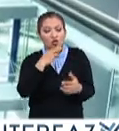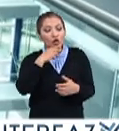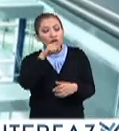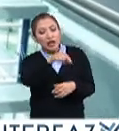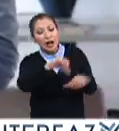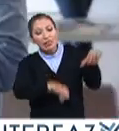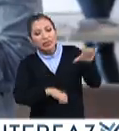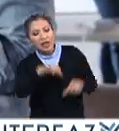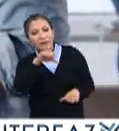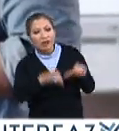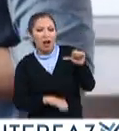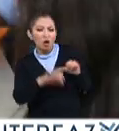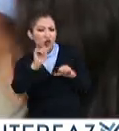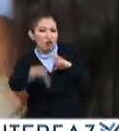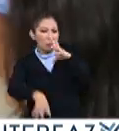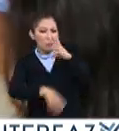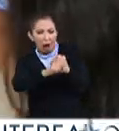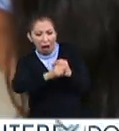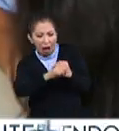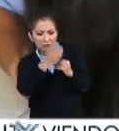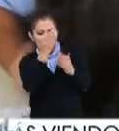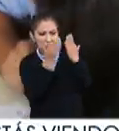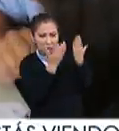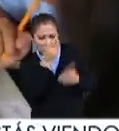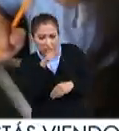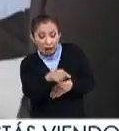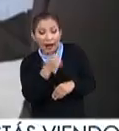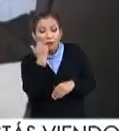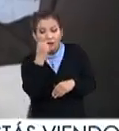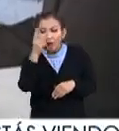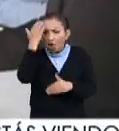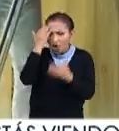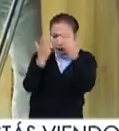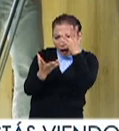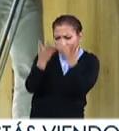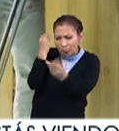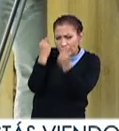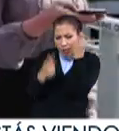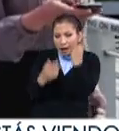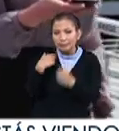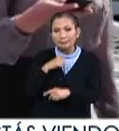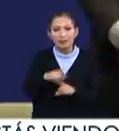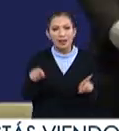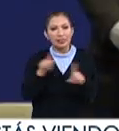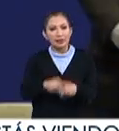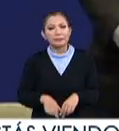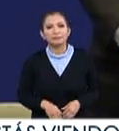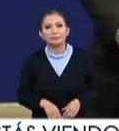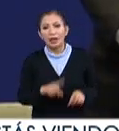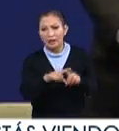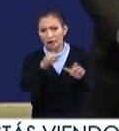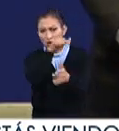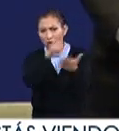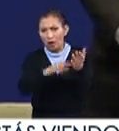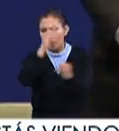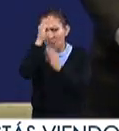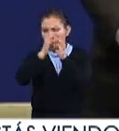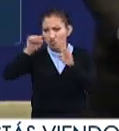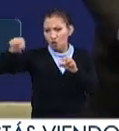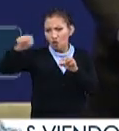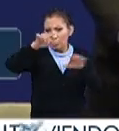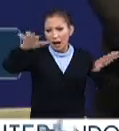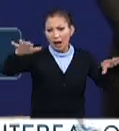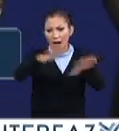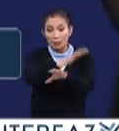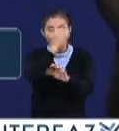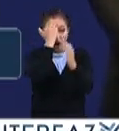aplicación en actividades extracurriculares, en la que los jóvenes también adquieren conocimientos y aprendizajes. En diferentes partes del mundo están